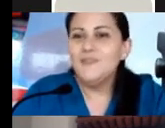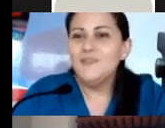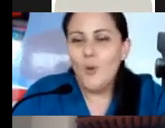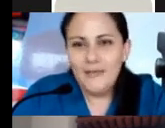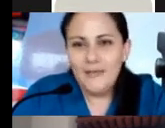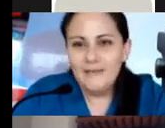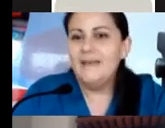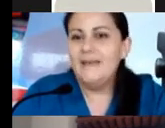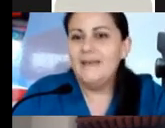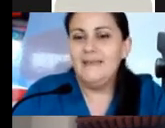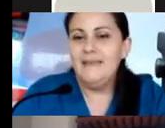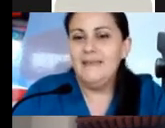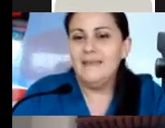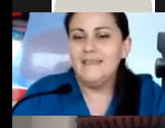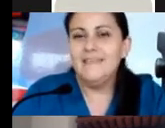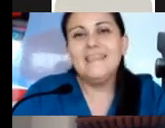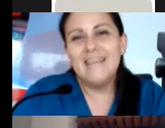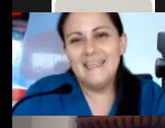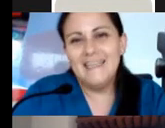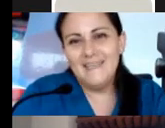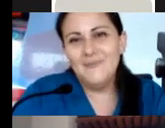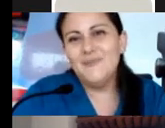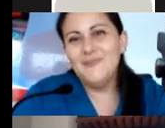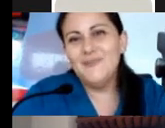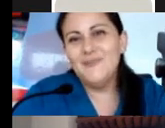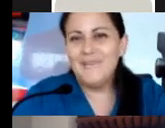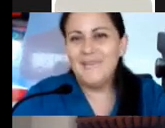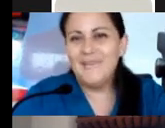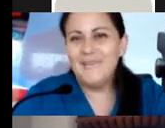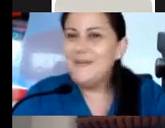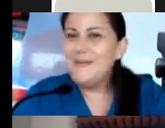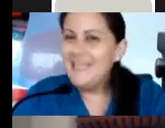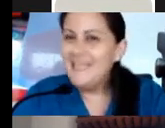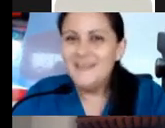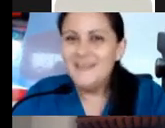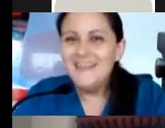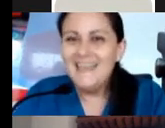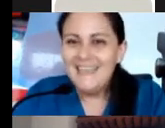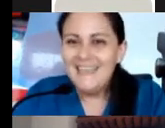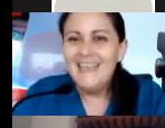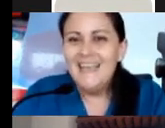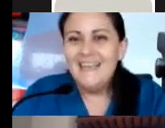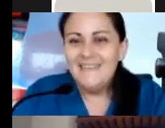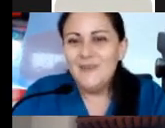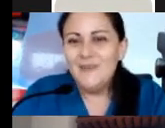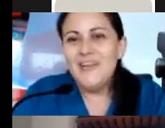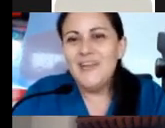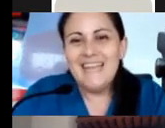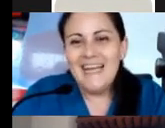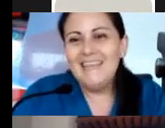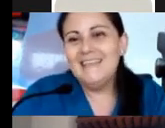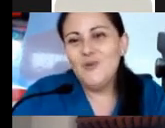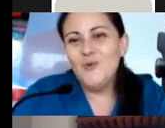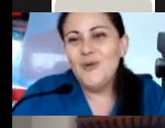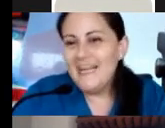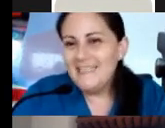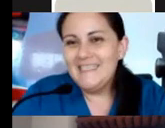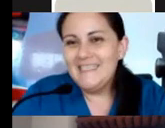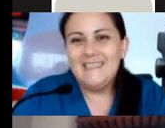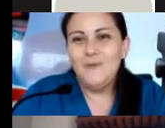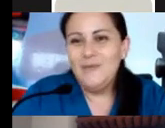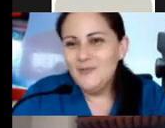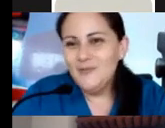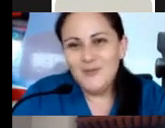de comida y es interesante el montón de animalitos que viven ahí. Vieran cuando las traen,